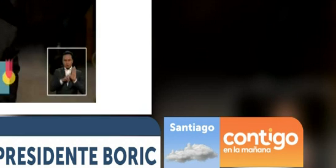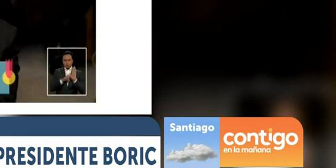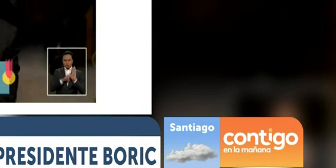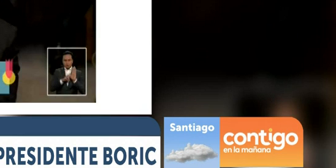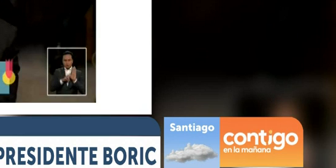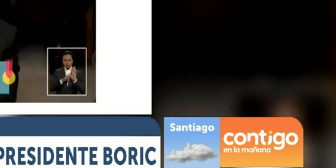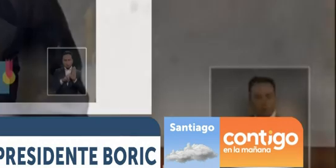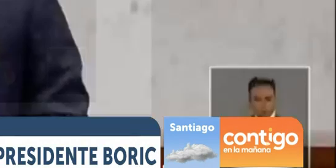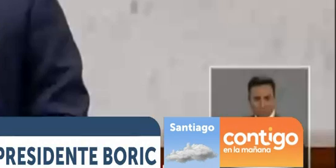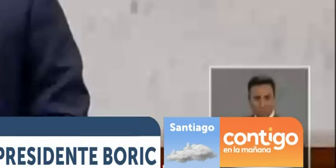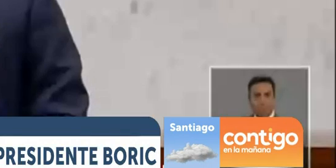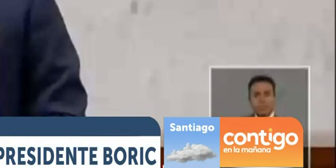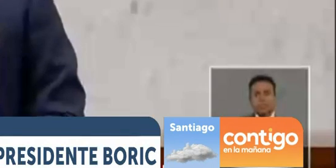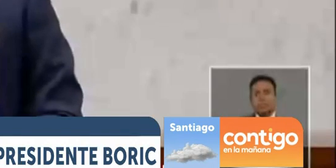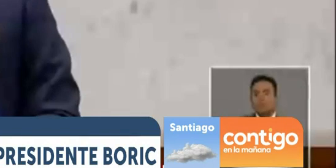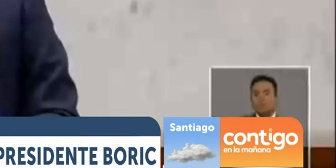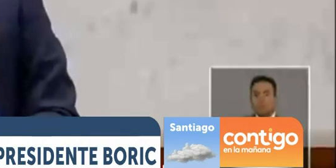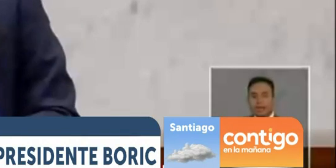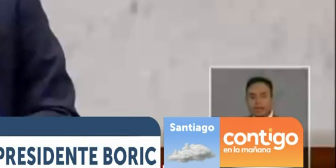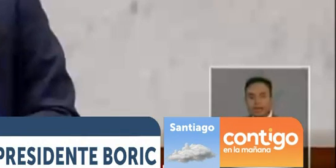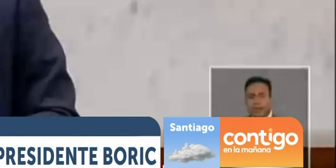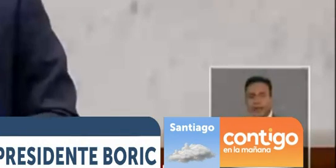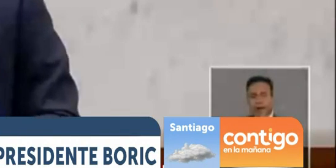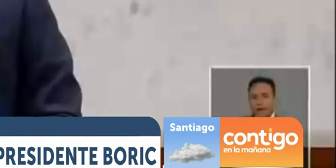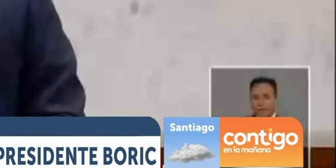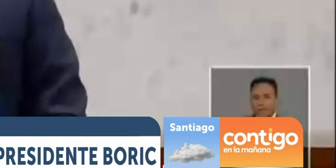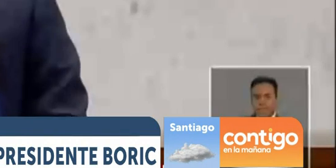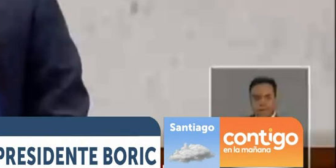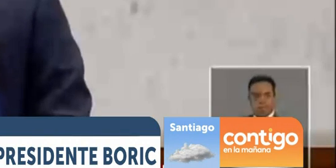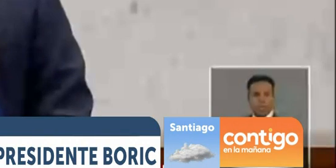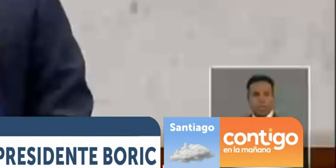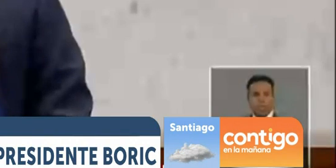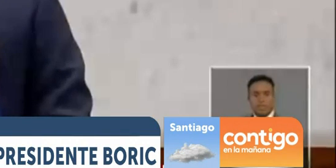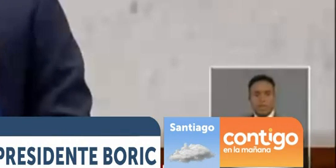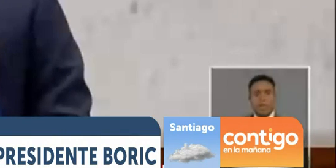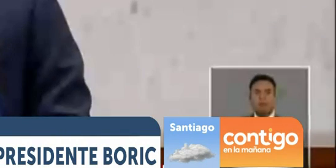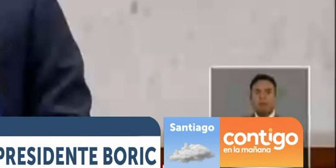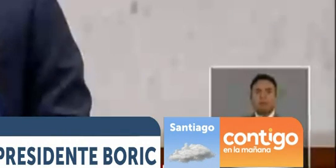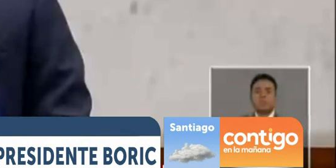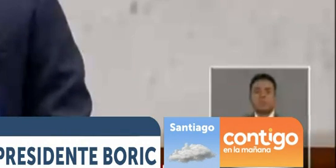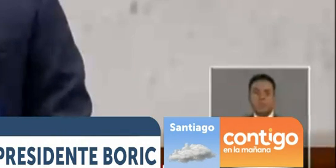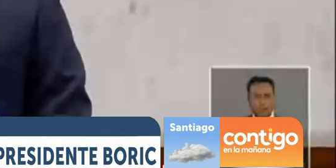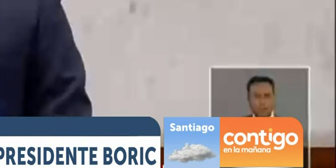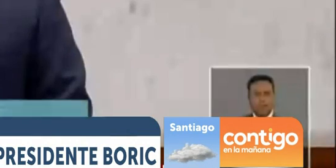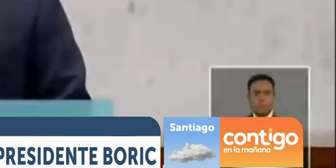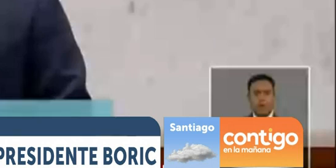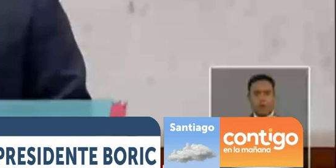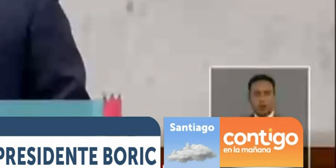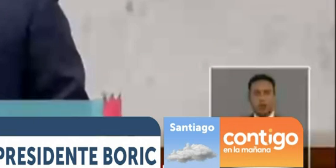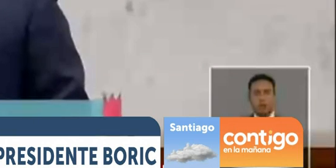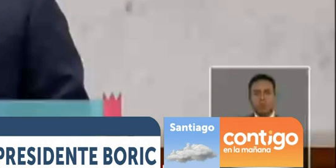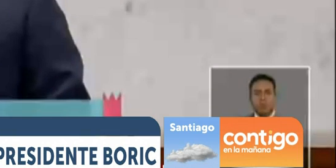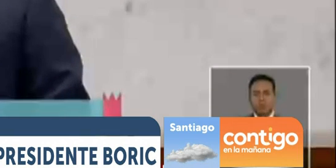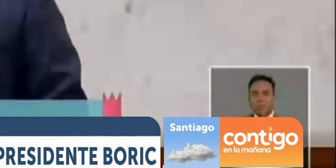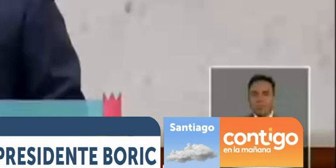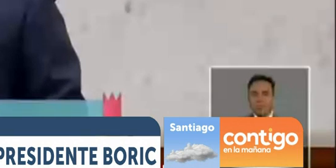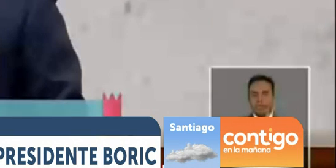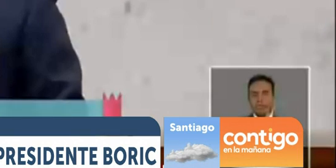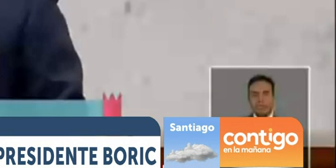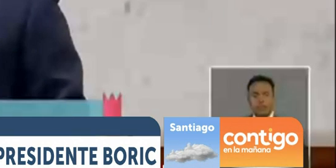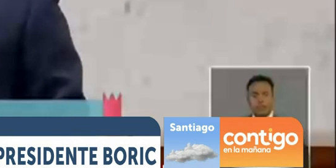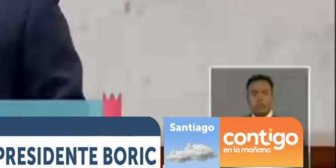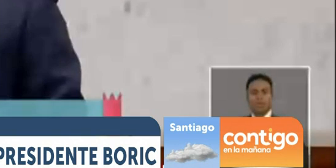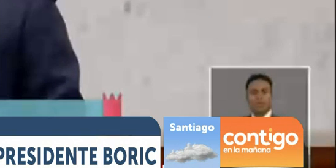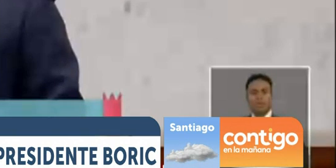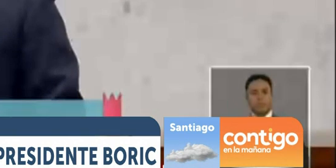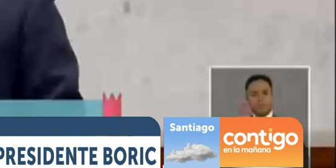veámosla. Presentaremos una estrategia nacional de integridad pública en la que impulsaremos la aprobación del proyecto de ley que